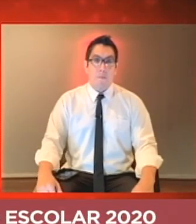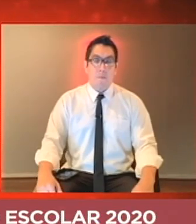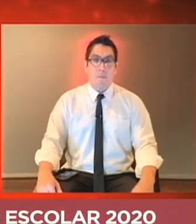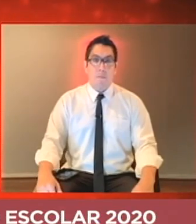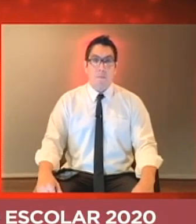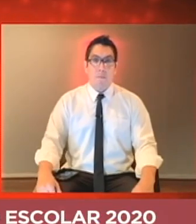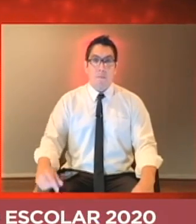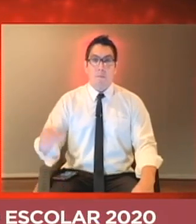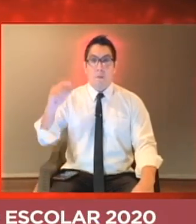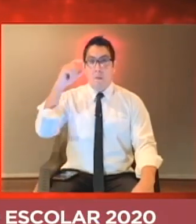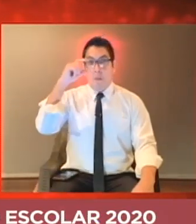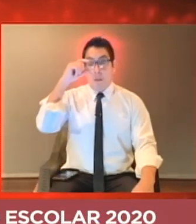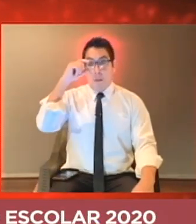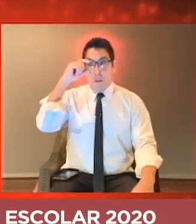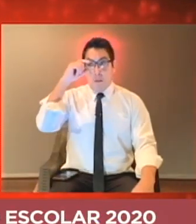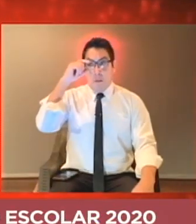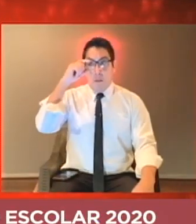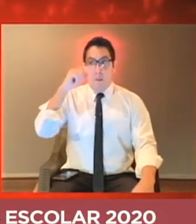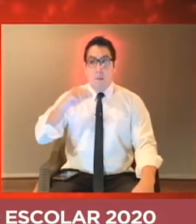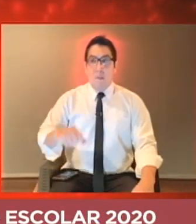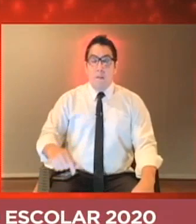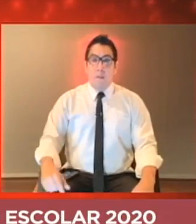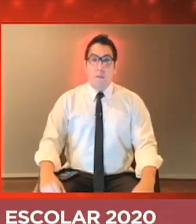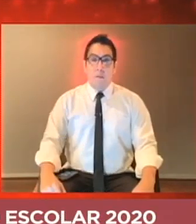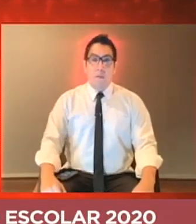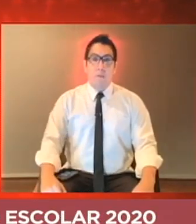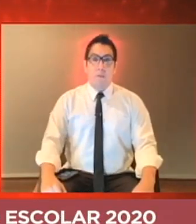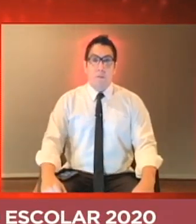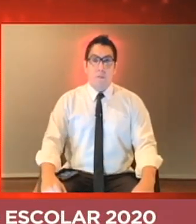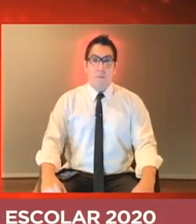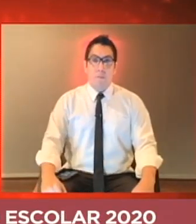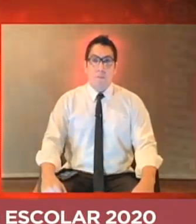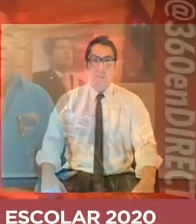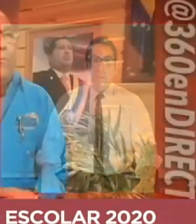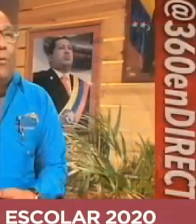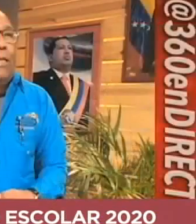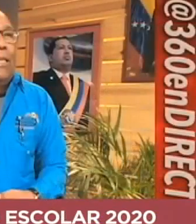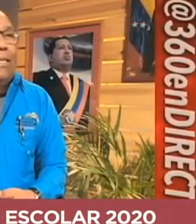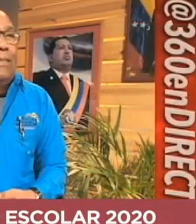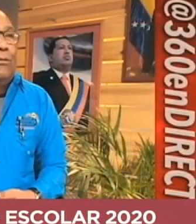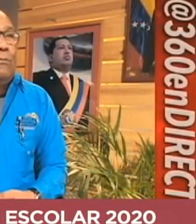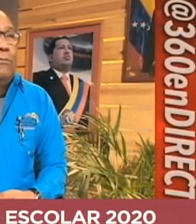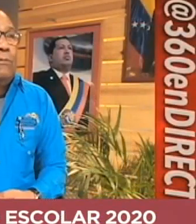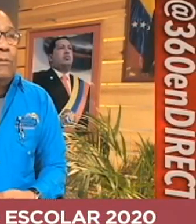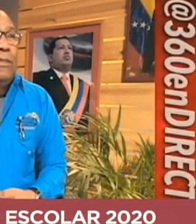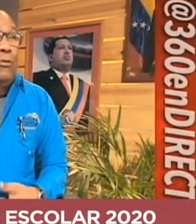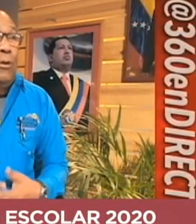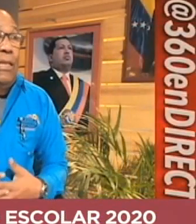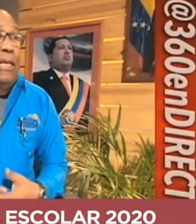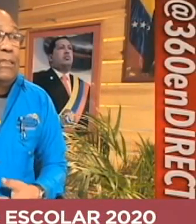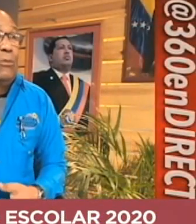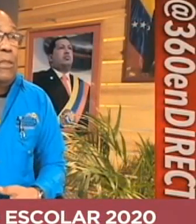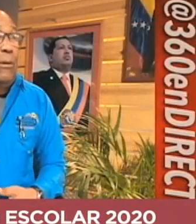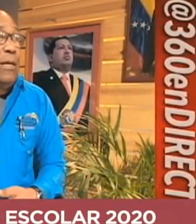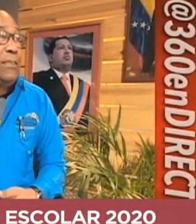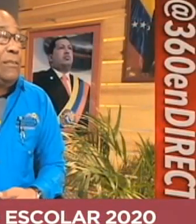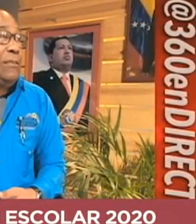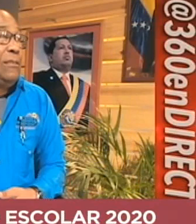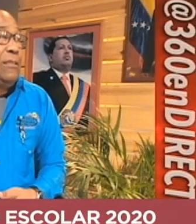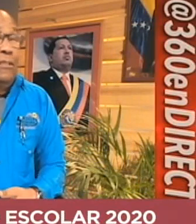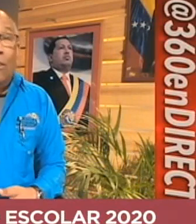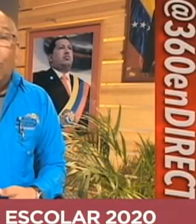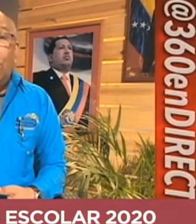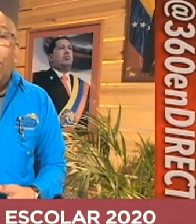se utilizaban para la educación y cómo lo usaban en cada estado. Y nosotros nos dimos cuenta, por ejemplo, que la radio, que yo creía que se usaba